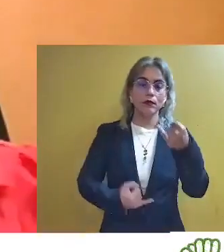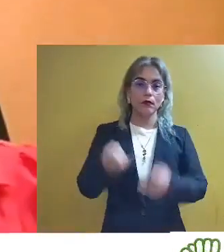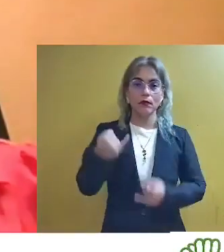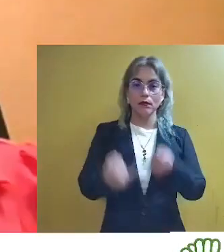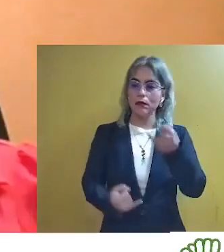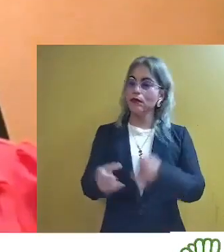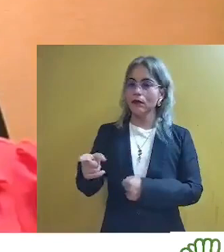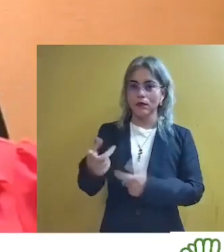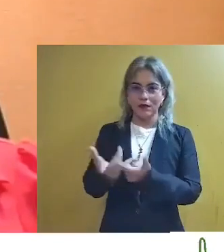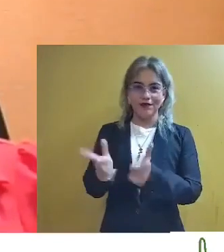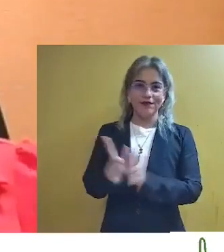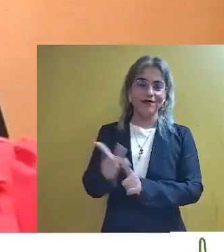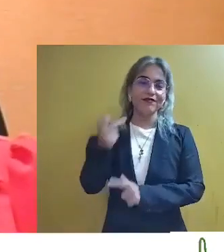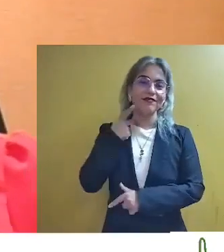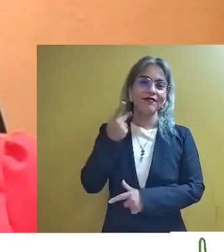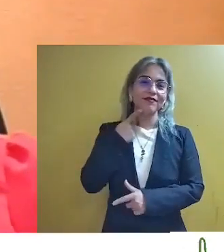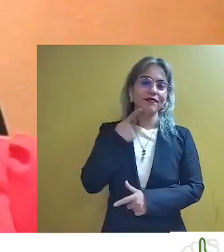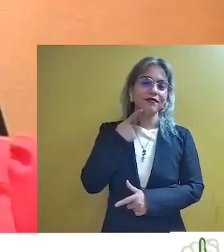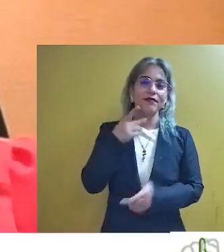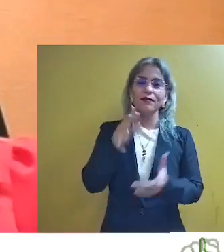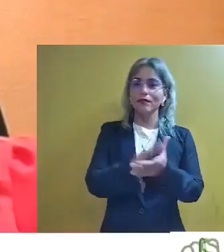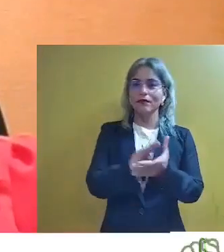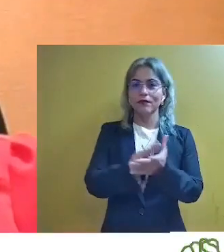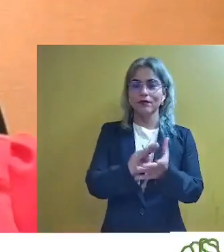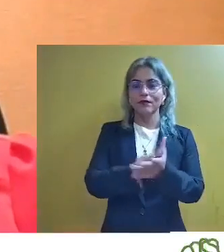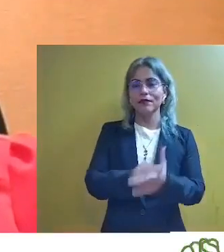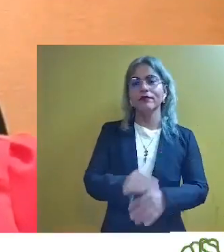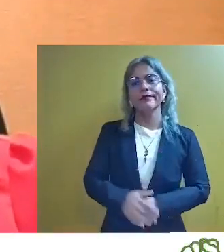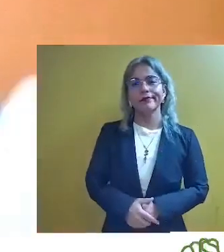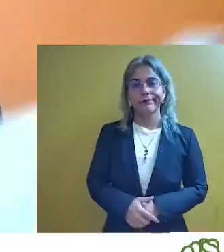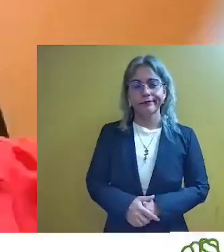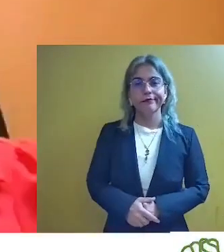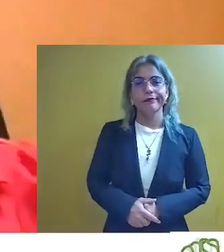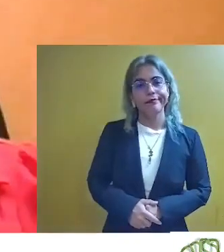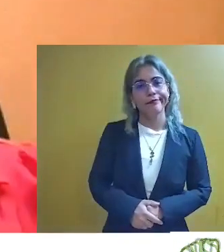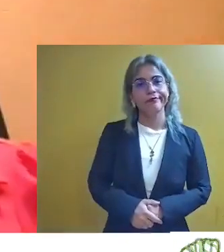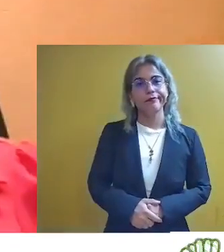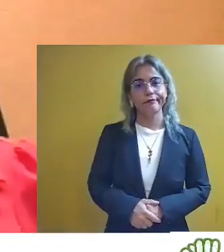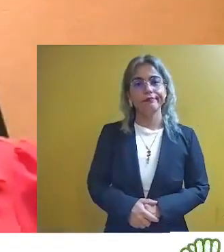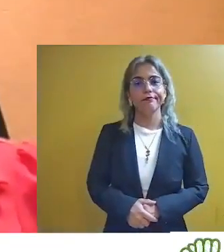partidaria al momento de resolver. Por lo tanto,